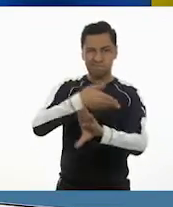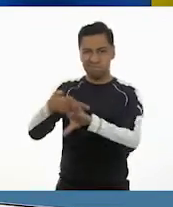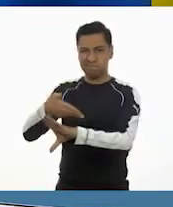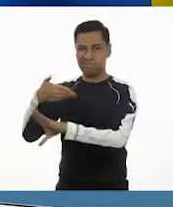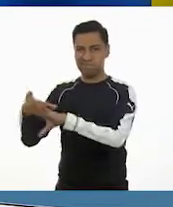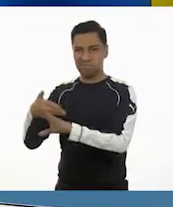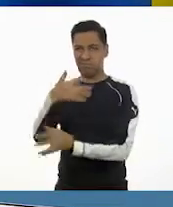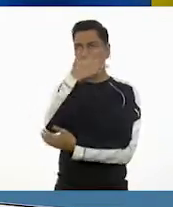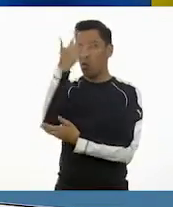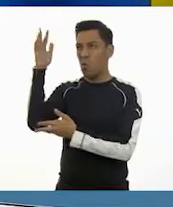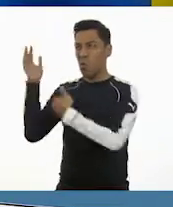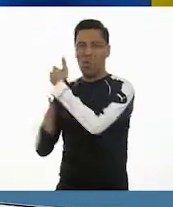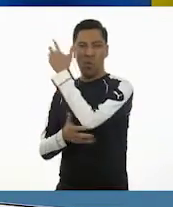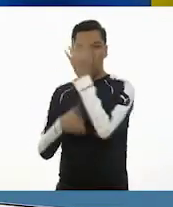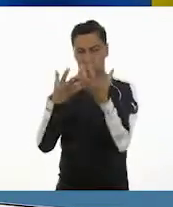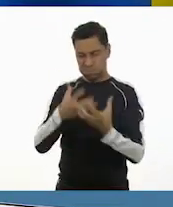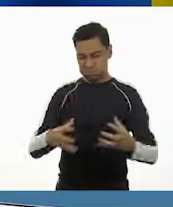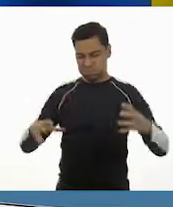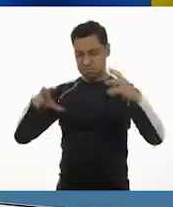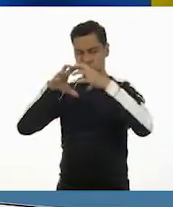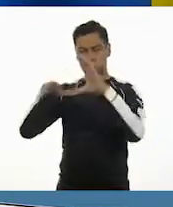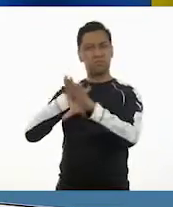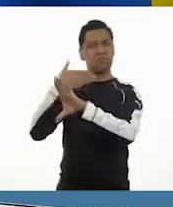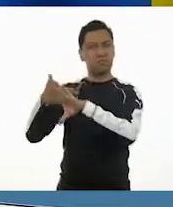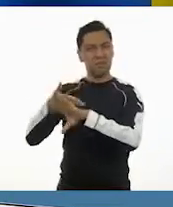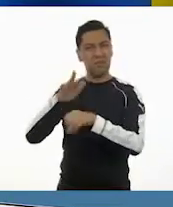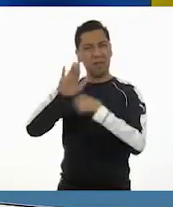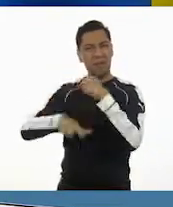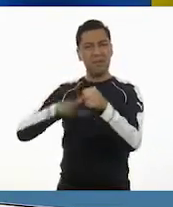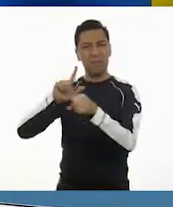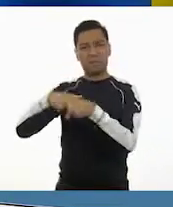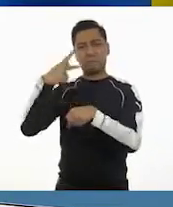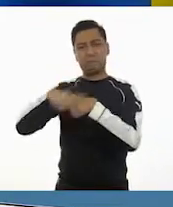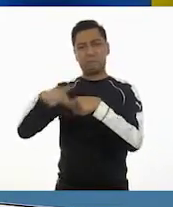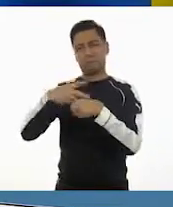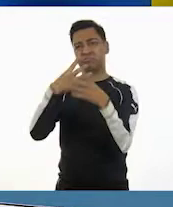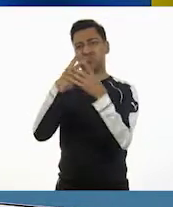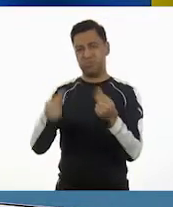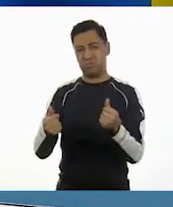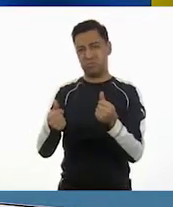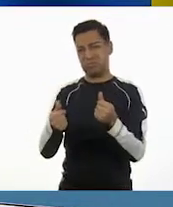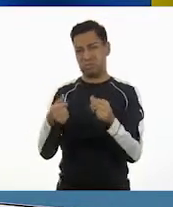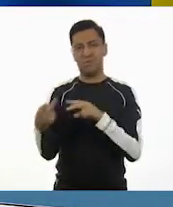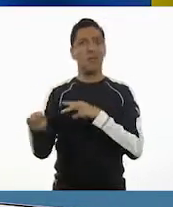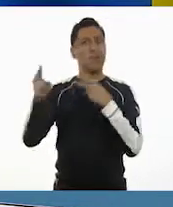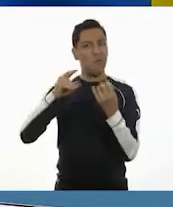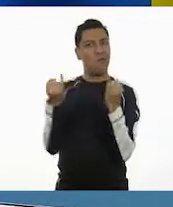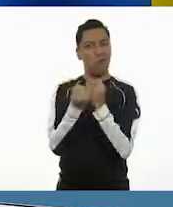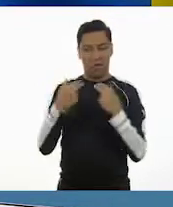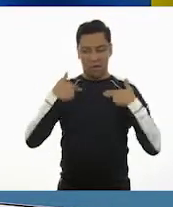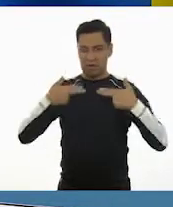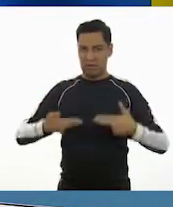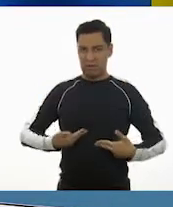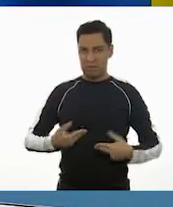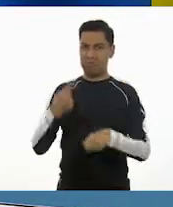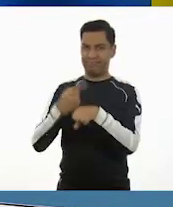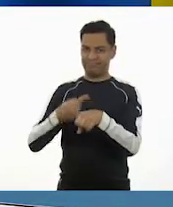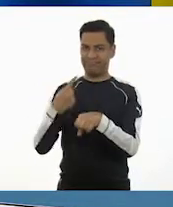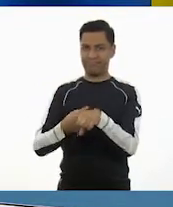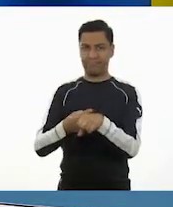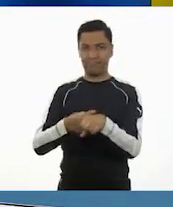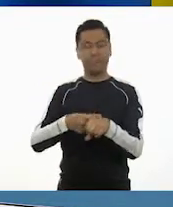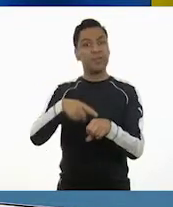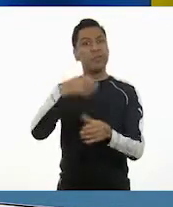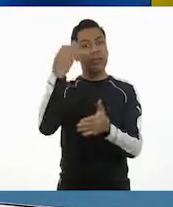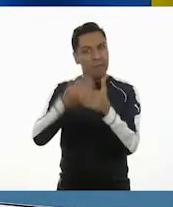del planeta, poniendo en riesgo a otras especies y a nosotros mismos también. Pero aún podemos